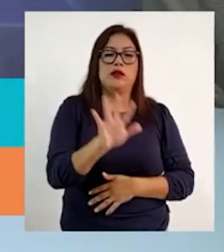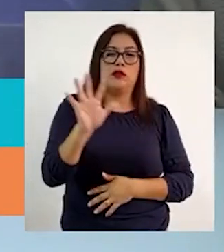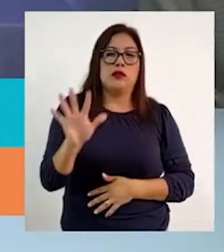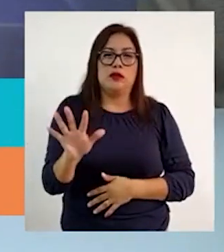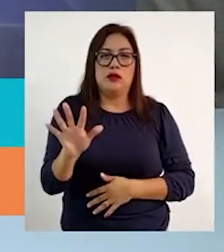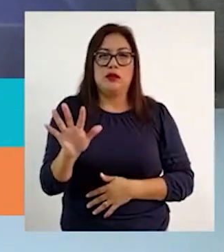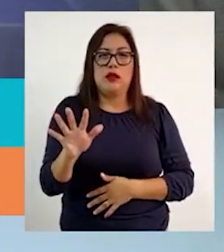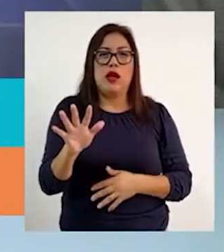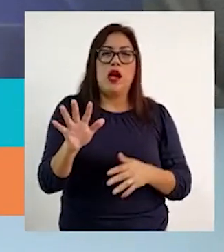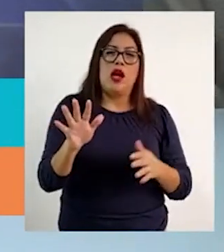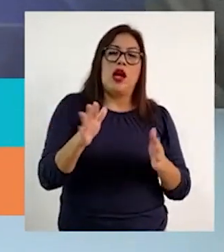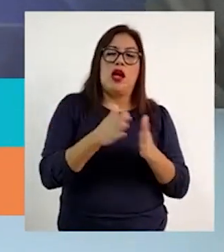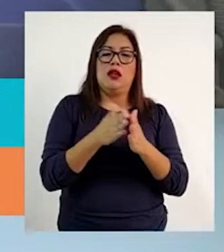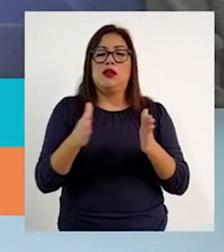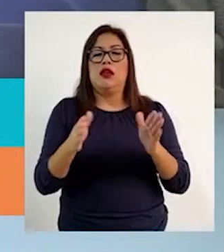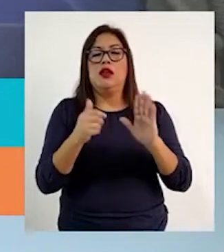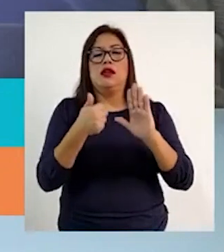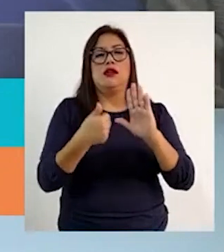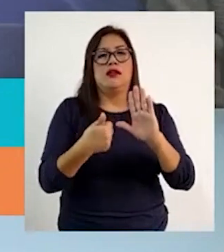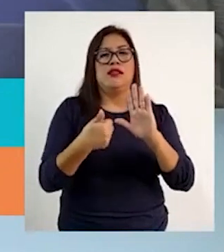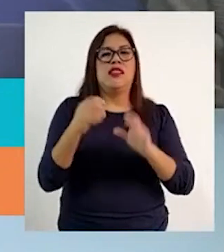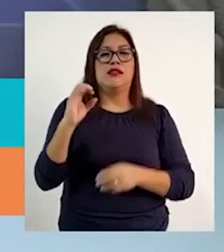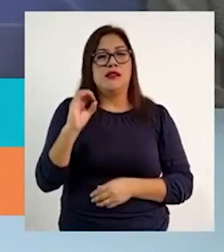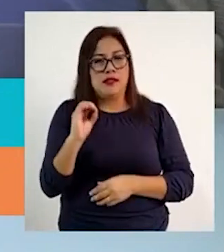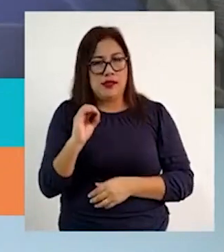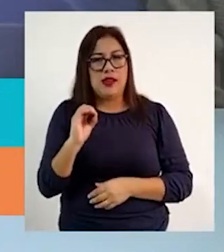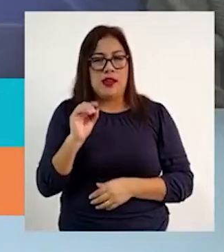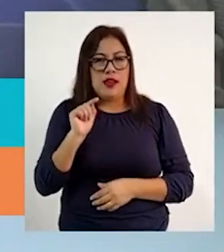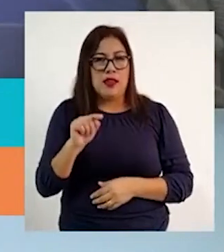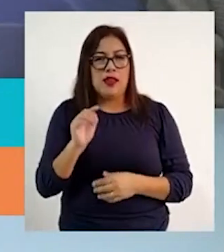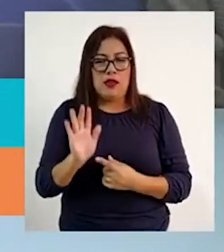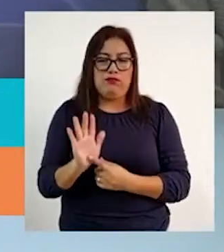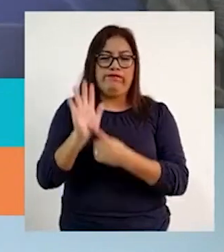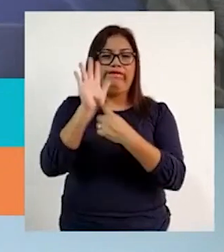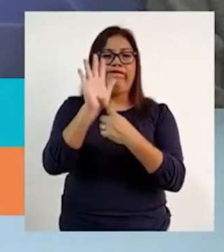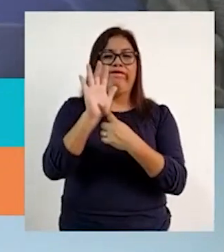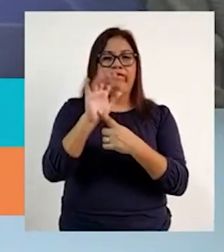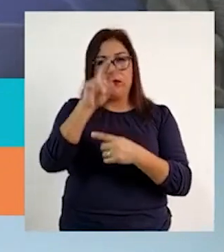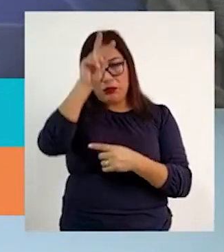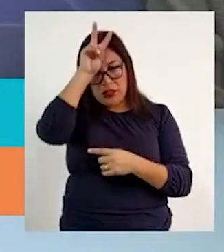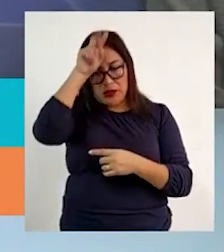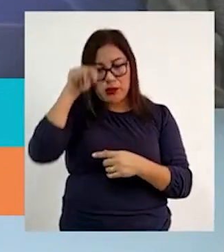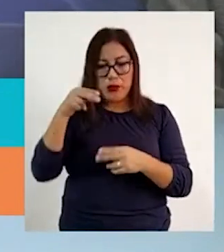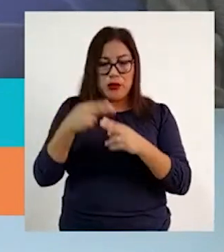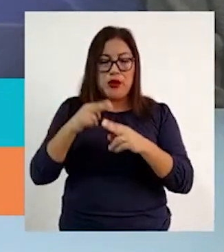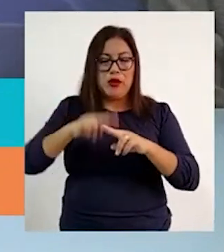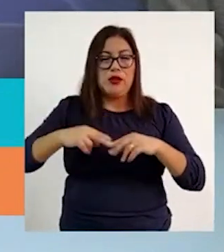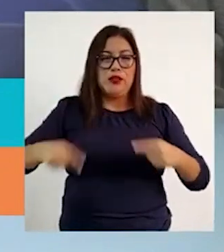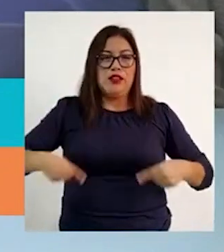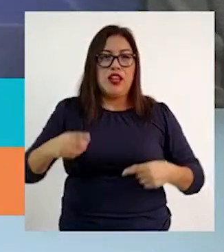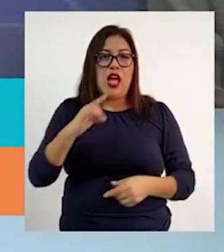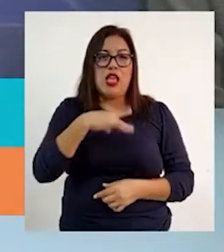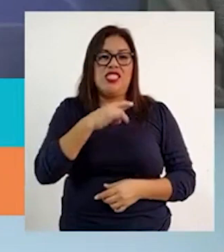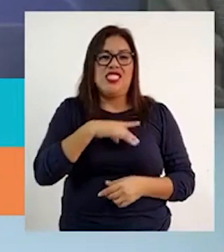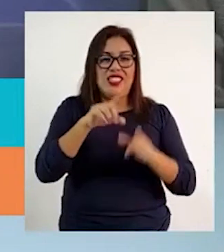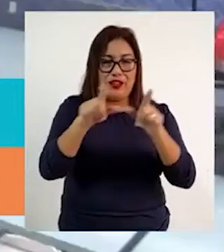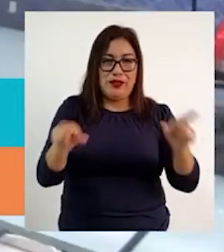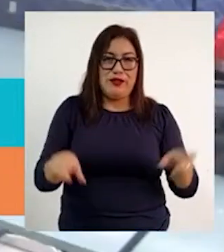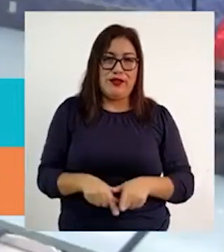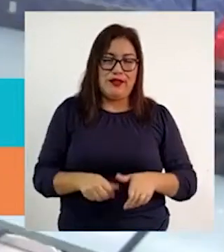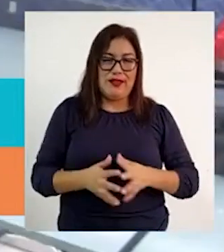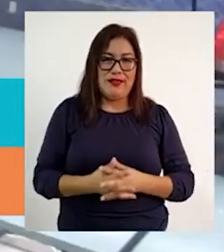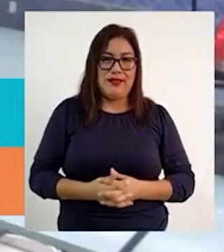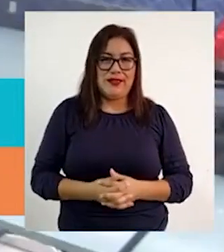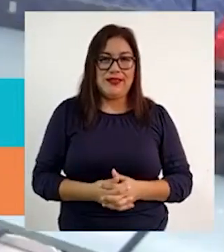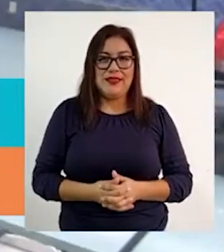a 60 paradeportistas que nos represente en los Juegos Parapanamericanos en Santiago de Chile. Qué bueno, Lucha Villar,